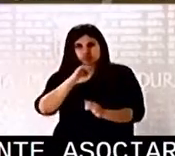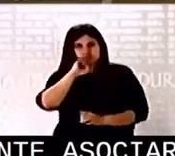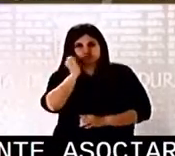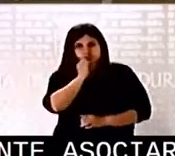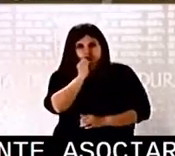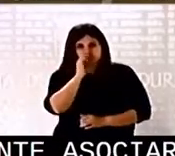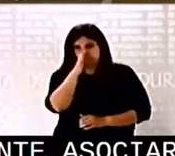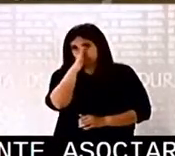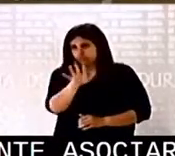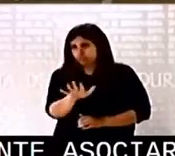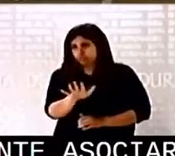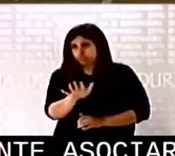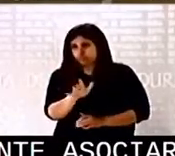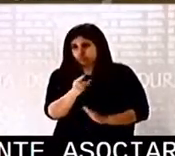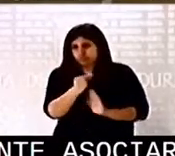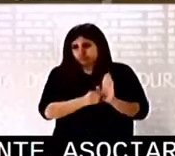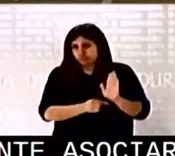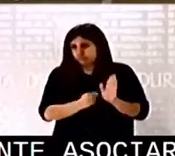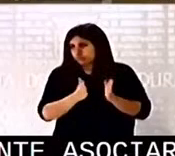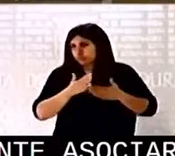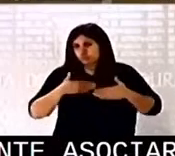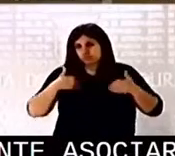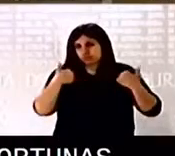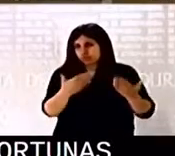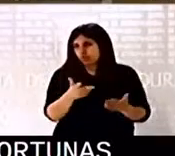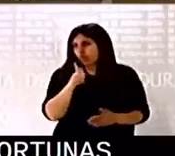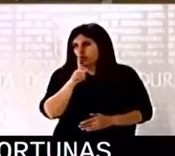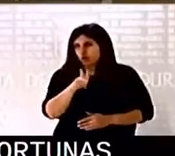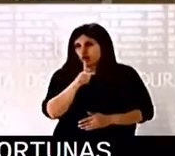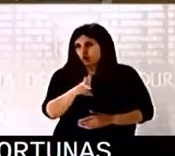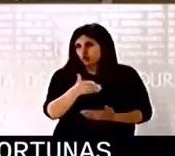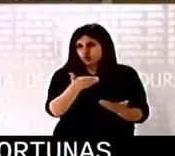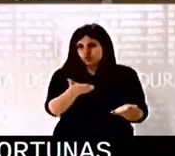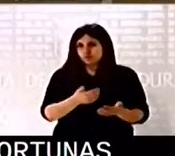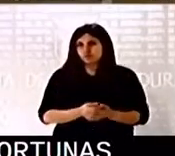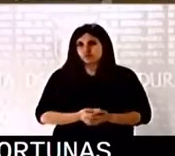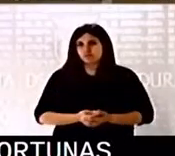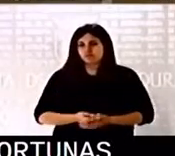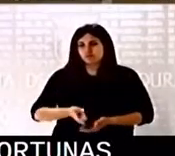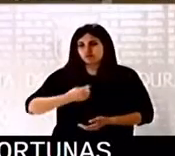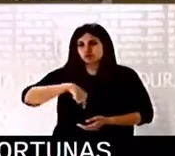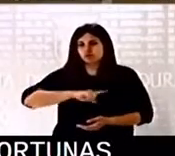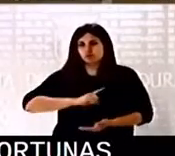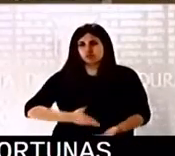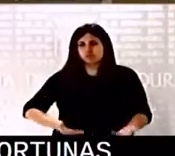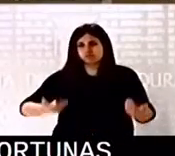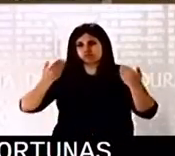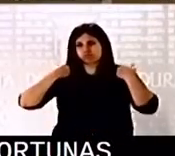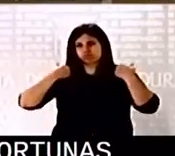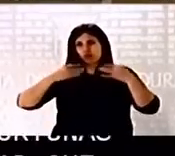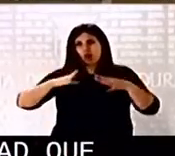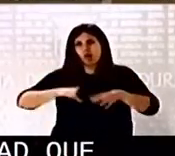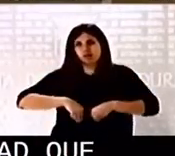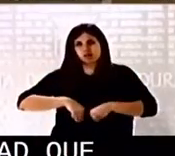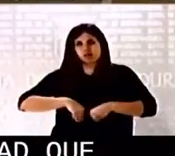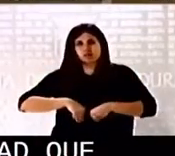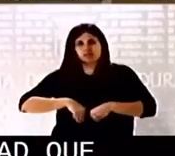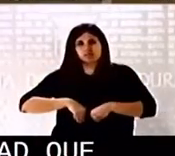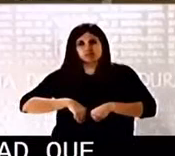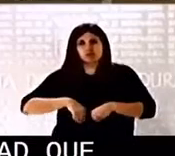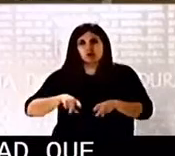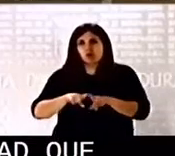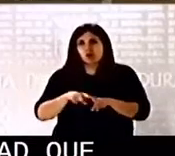medidas oportunas. Nosotros hemos asumido la responsabilidad que teníamos, que